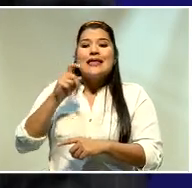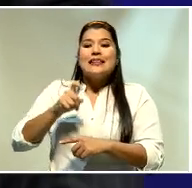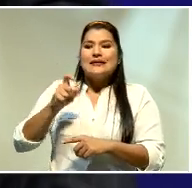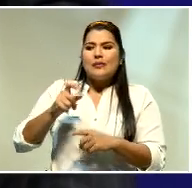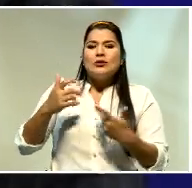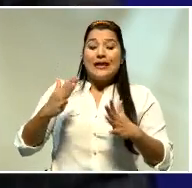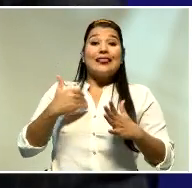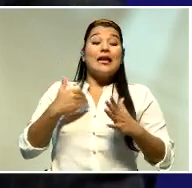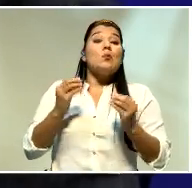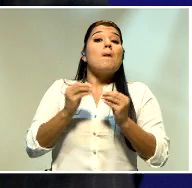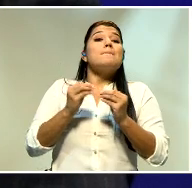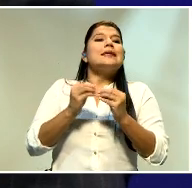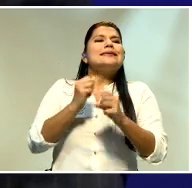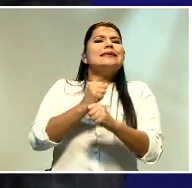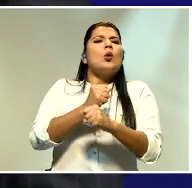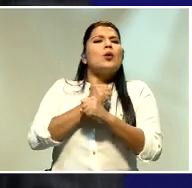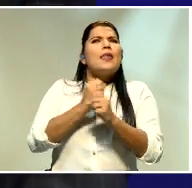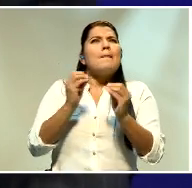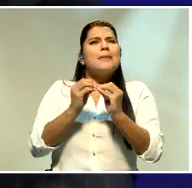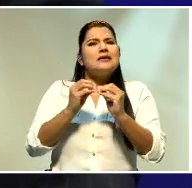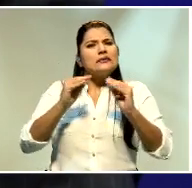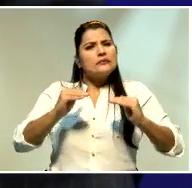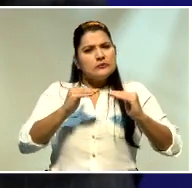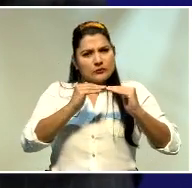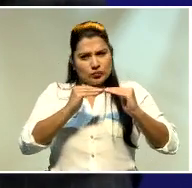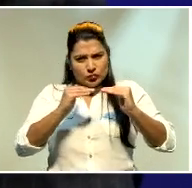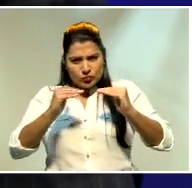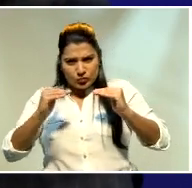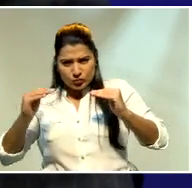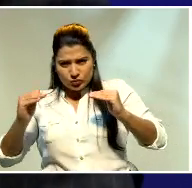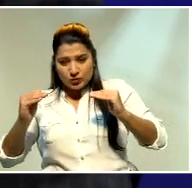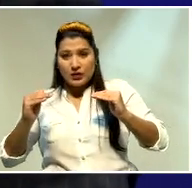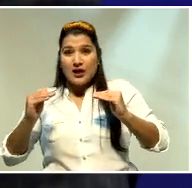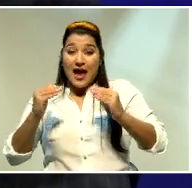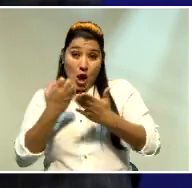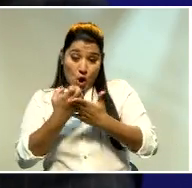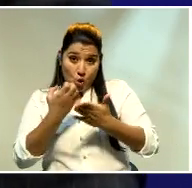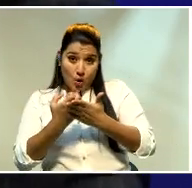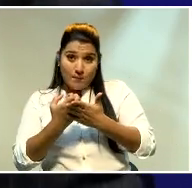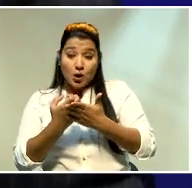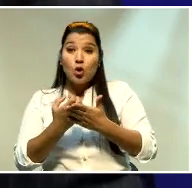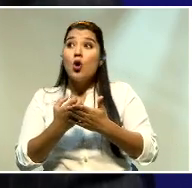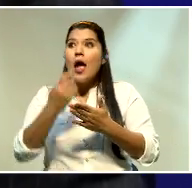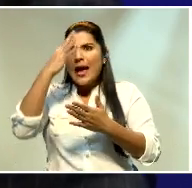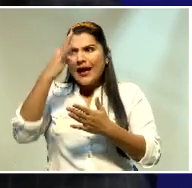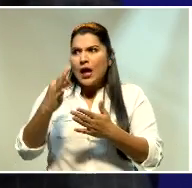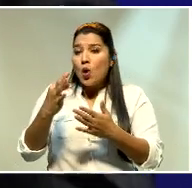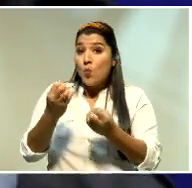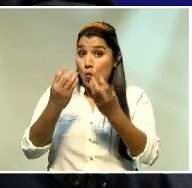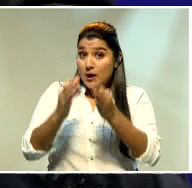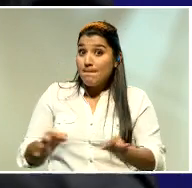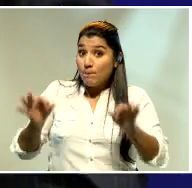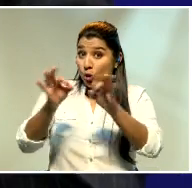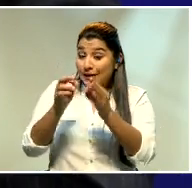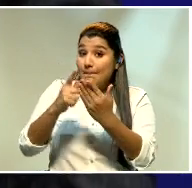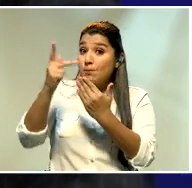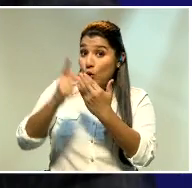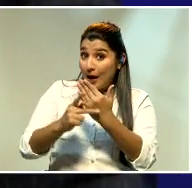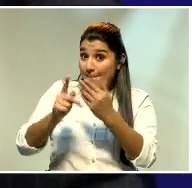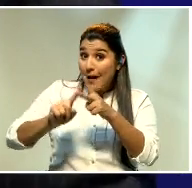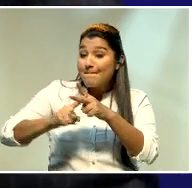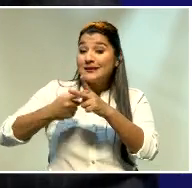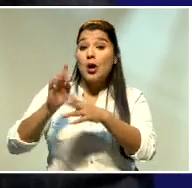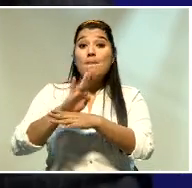estabilidad, y yo creo que el mejor ejemplo aquí es los programas de salvamento que hemos lanzado con los bancos para ayudar a aliviar